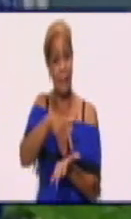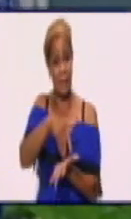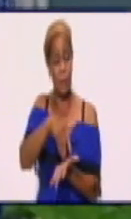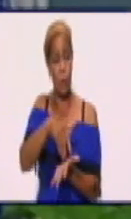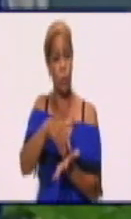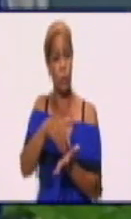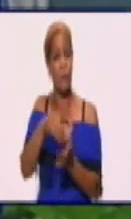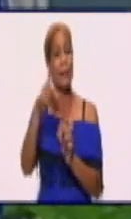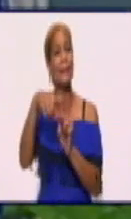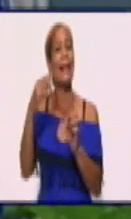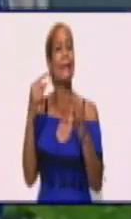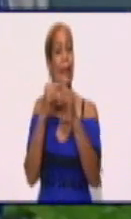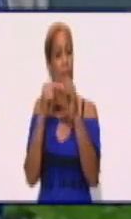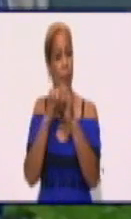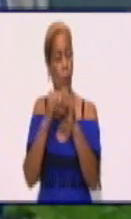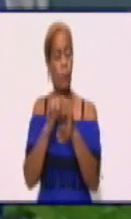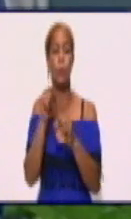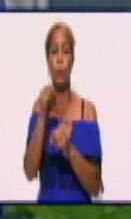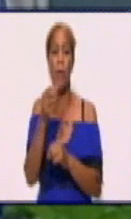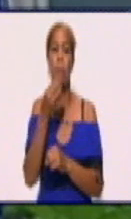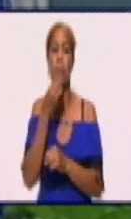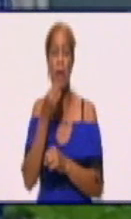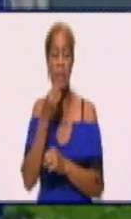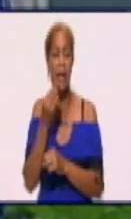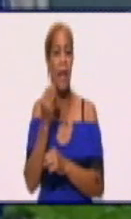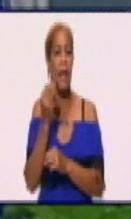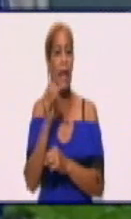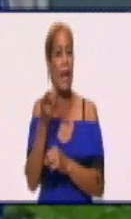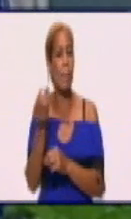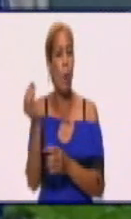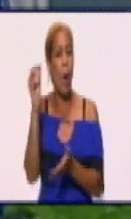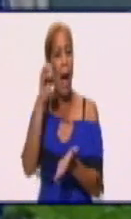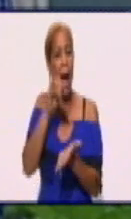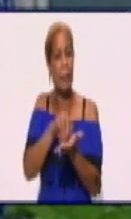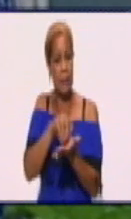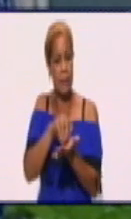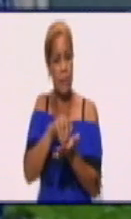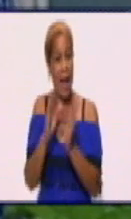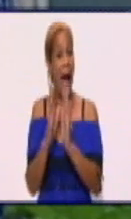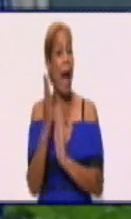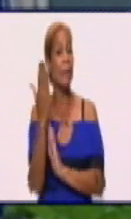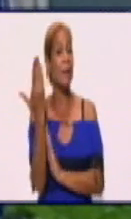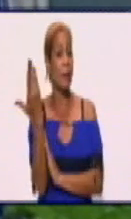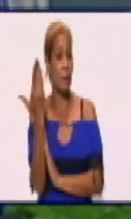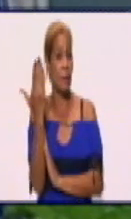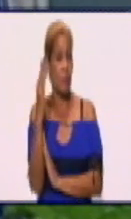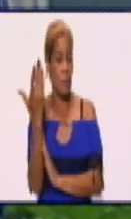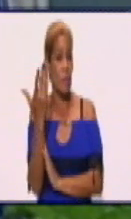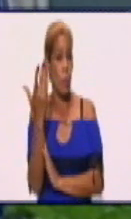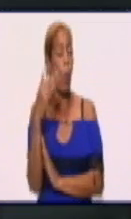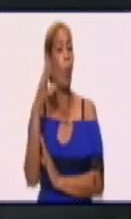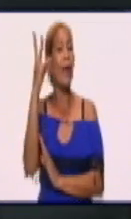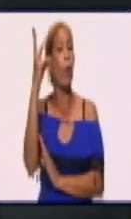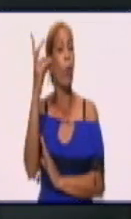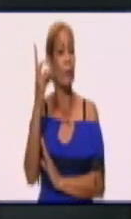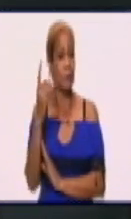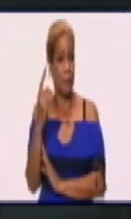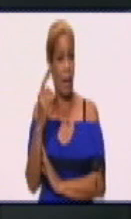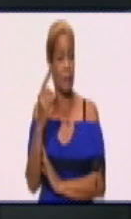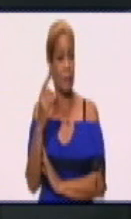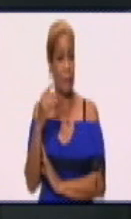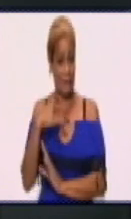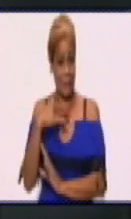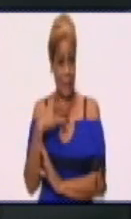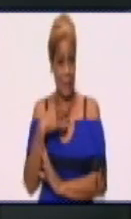móvil usted puede abrir una cuenta a plazo fijo desde su teléfono móvil o en su teléfono sin tener que ir al banco exactamente desde el saldo de su tarjeta